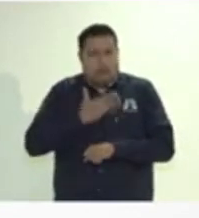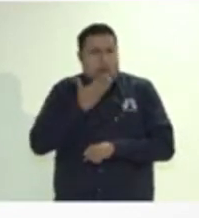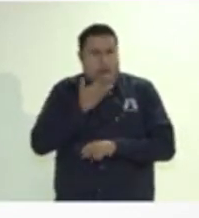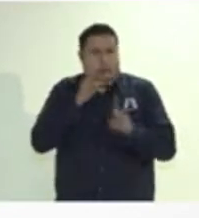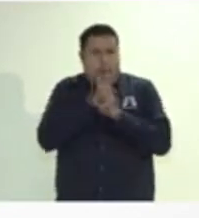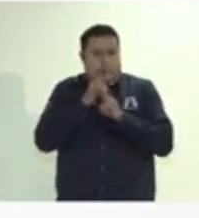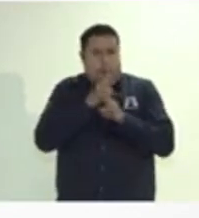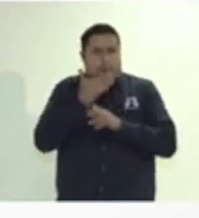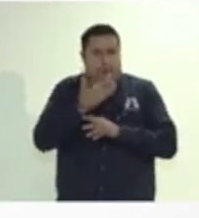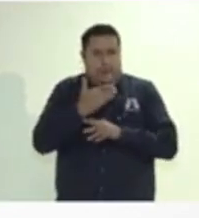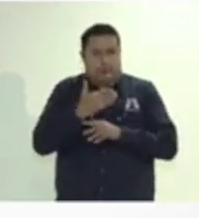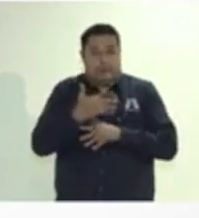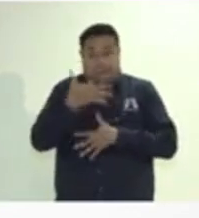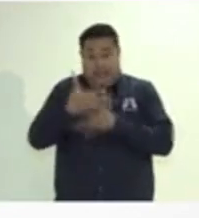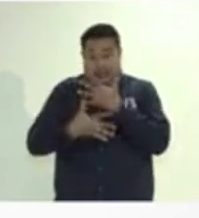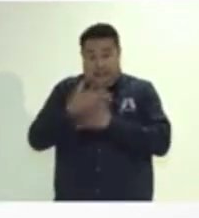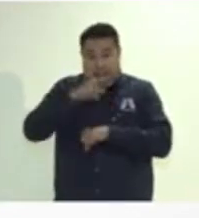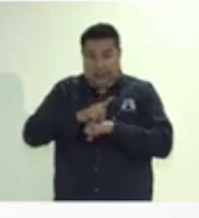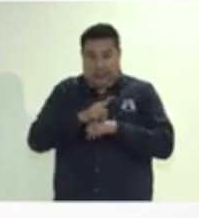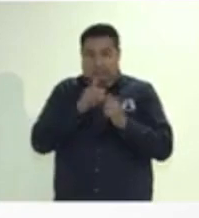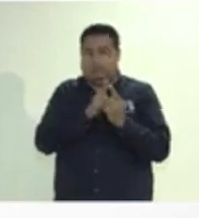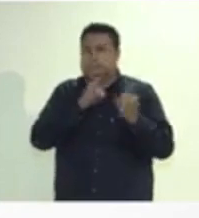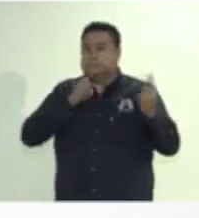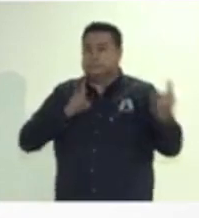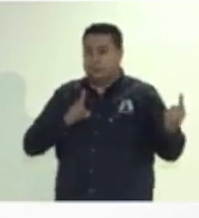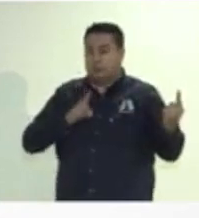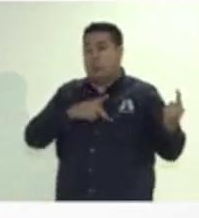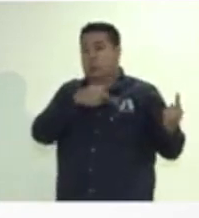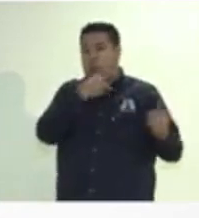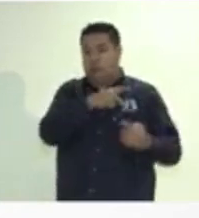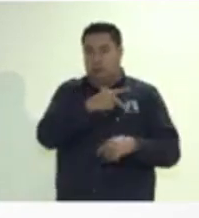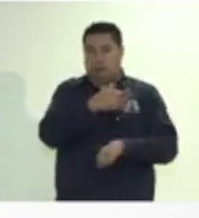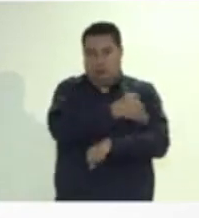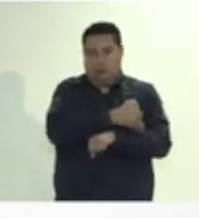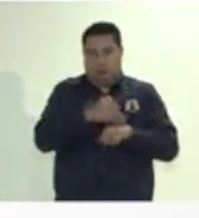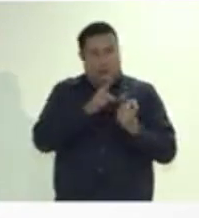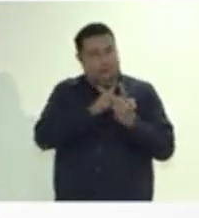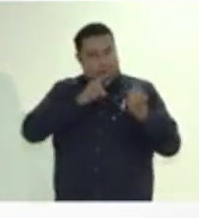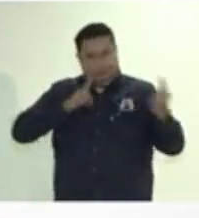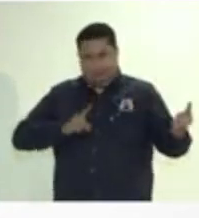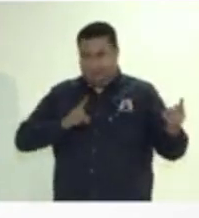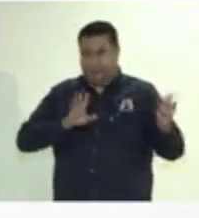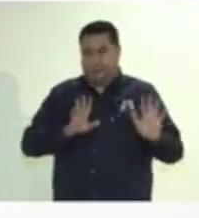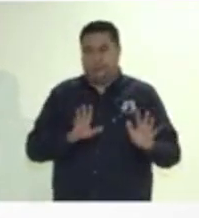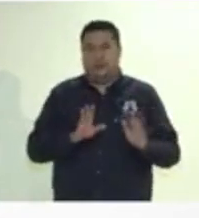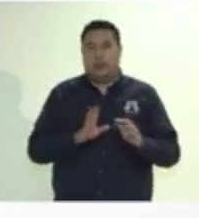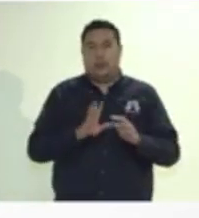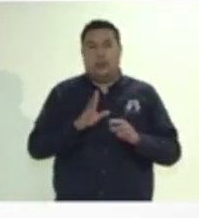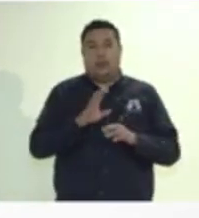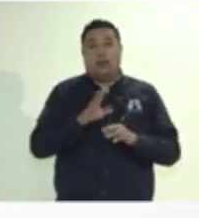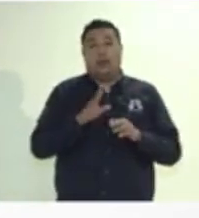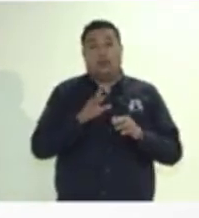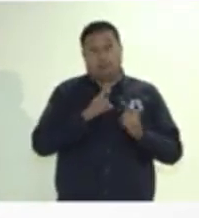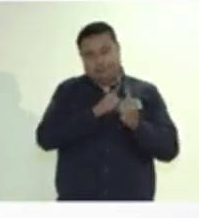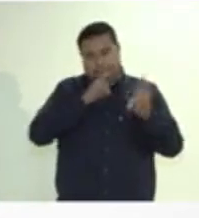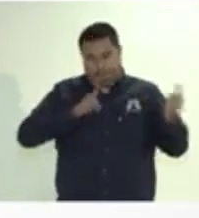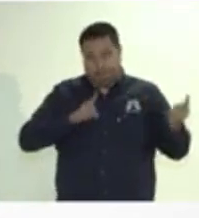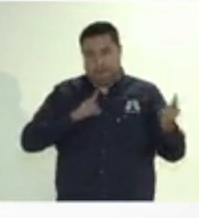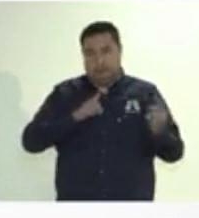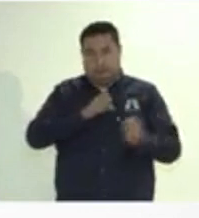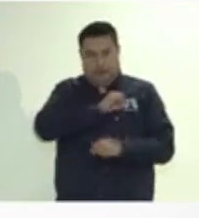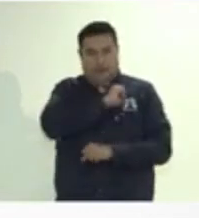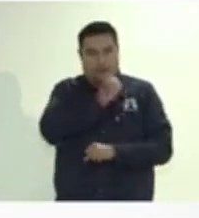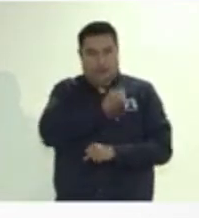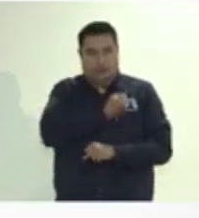15 días más con distanciamiento social desde luego estamos viviendo en una jornada nacional de sana distancia tendrá que